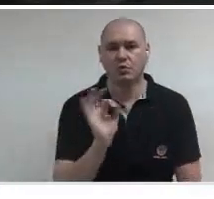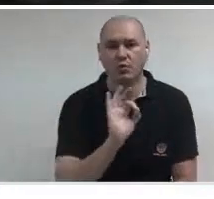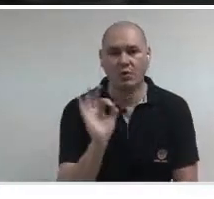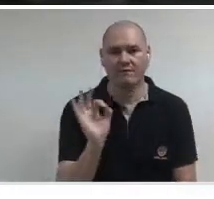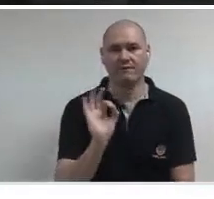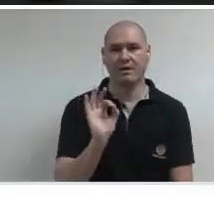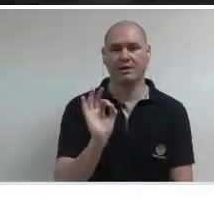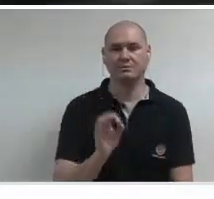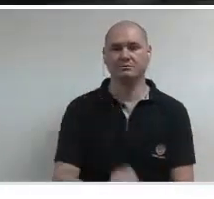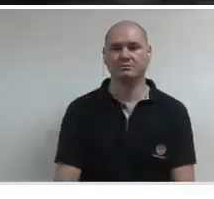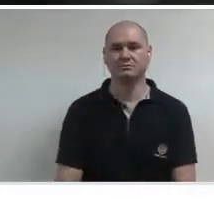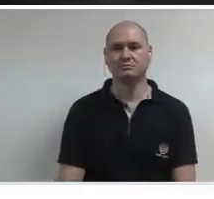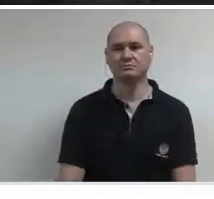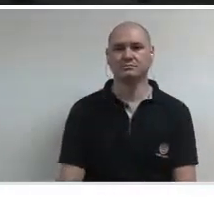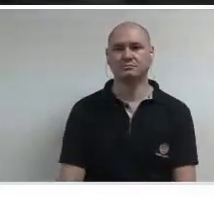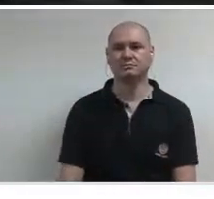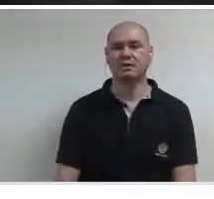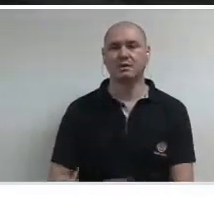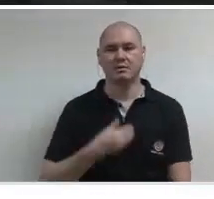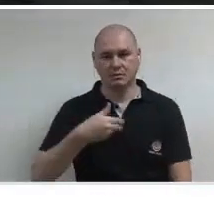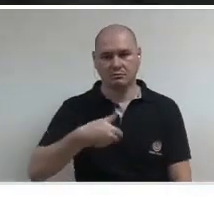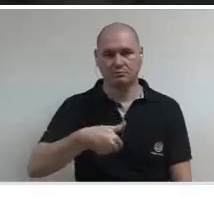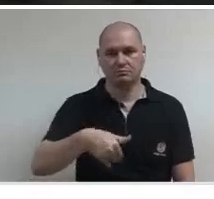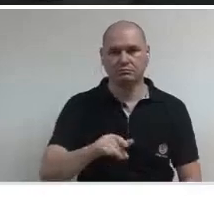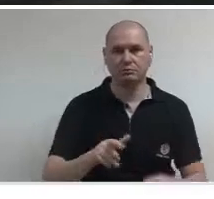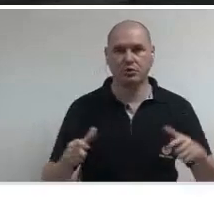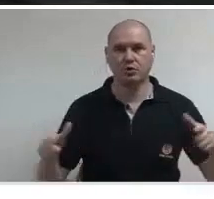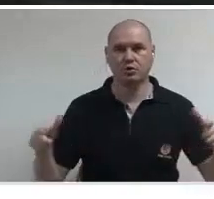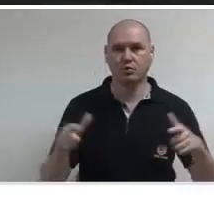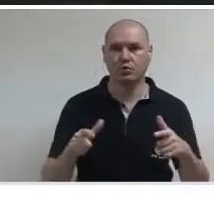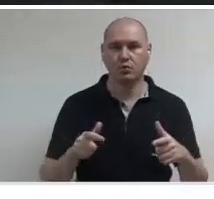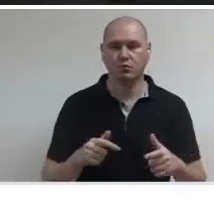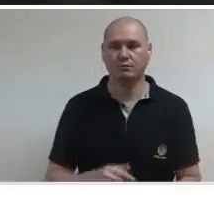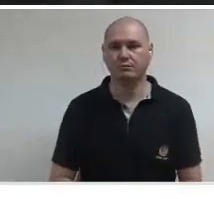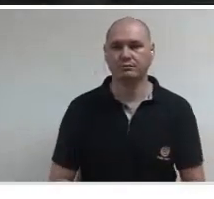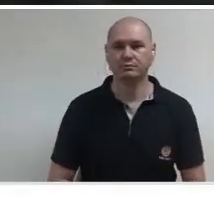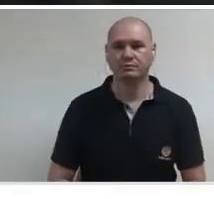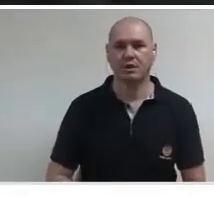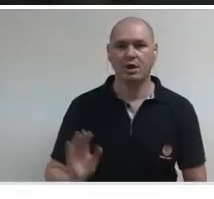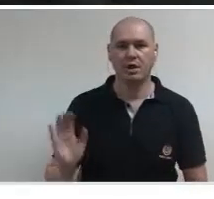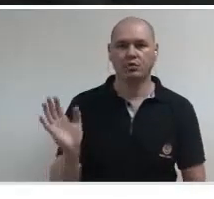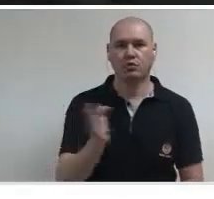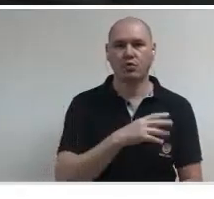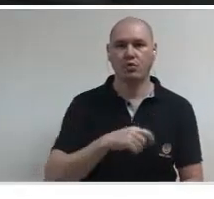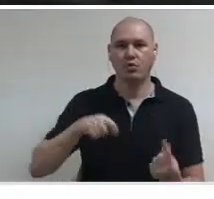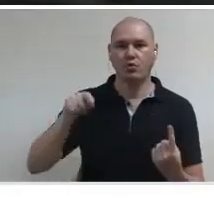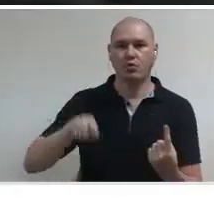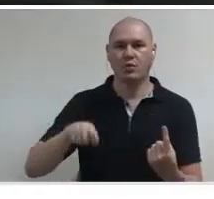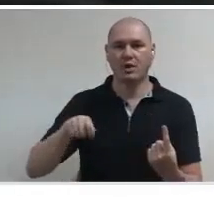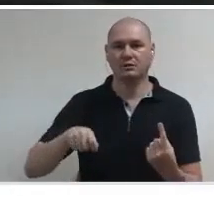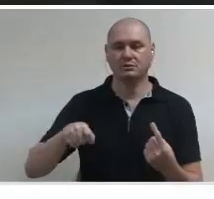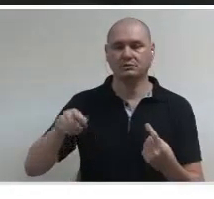güey, central, ve, guacuerandi. Quiero convocar a los. Allá por siempre te